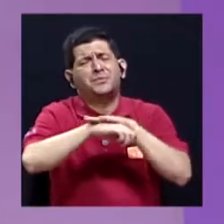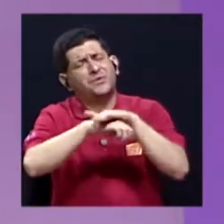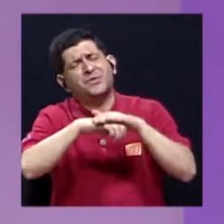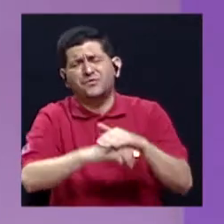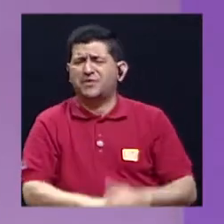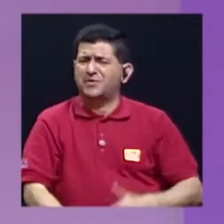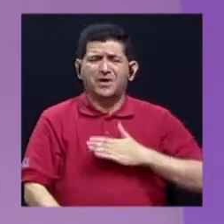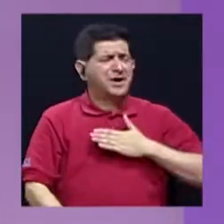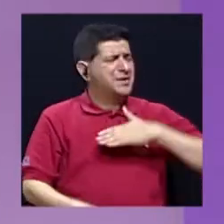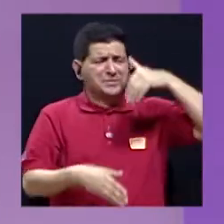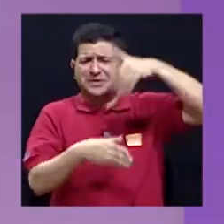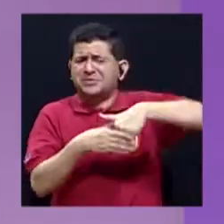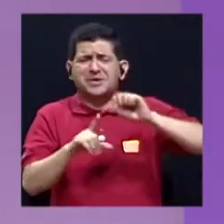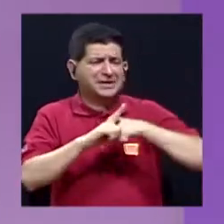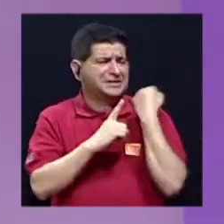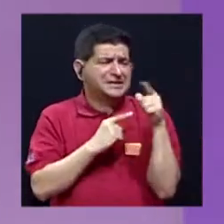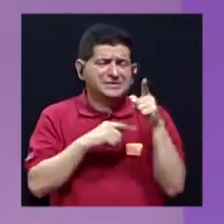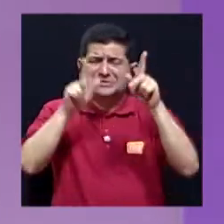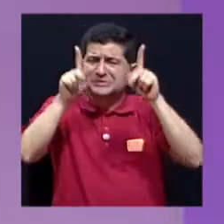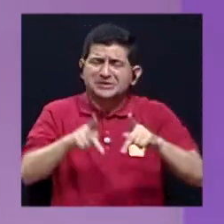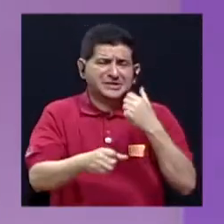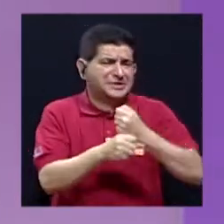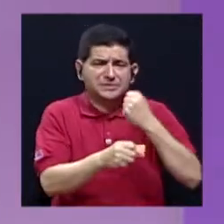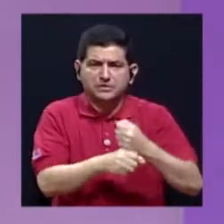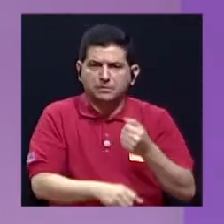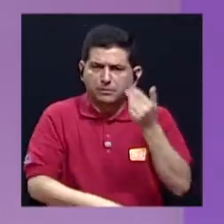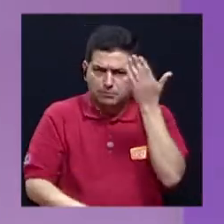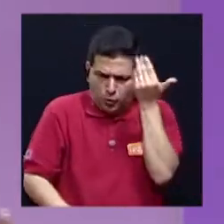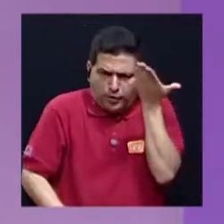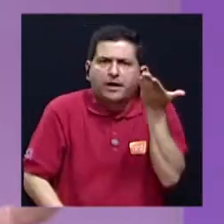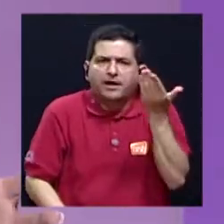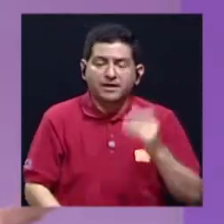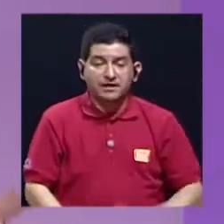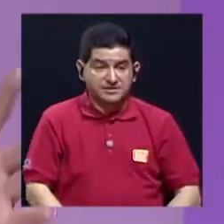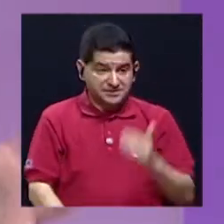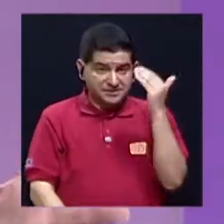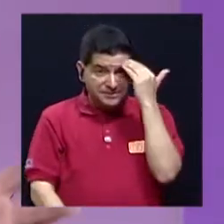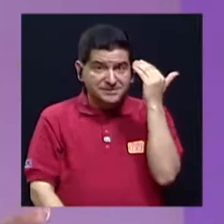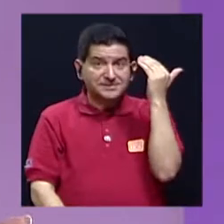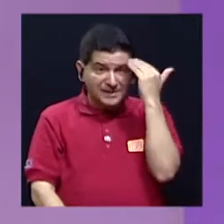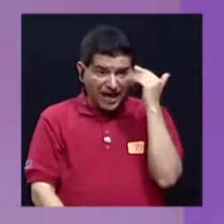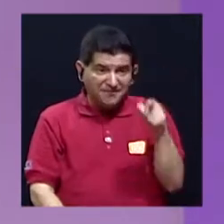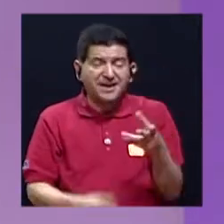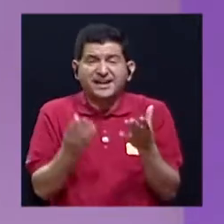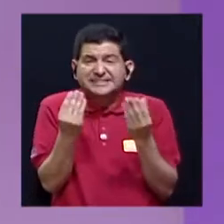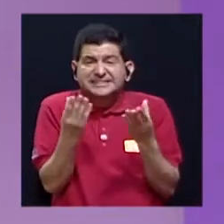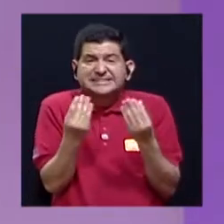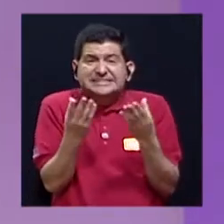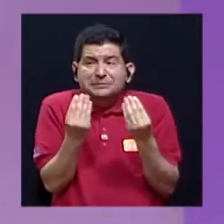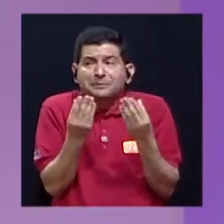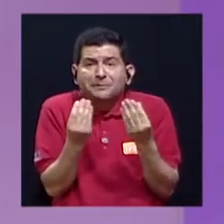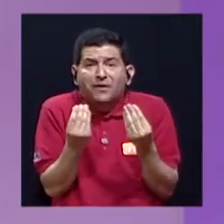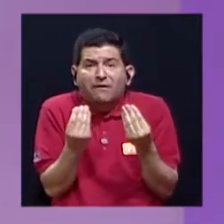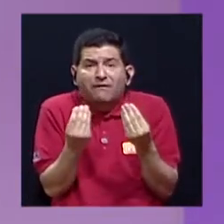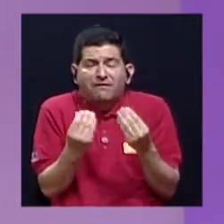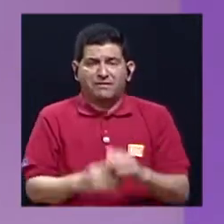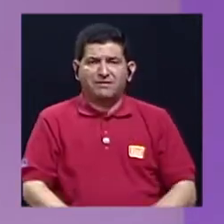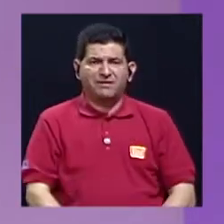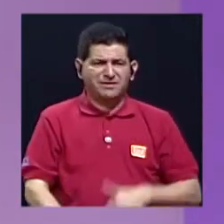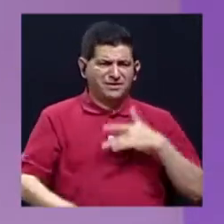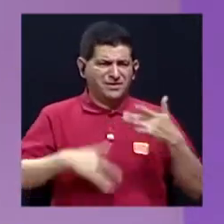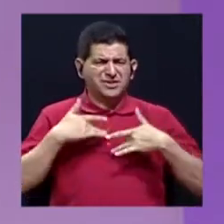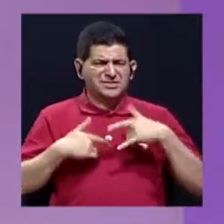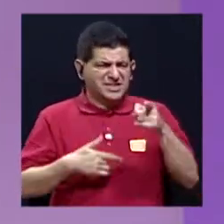no me meta en una comisión donde está fulano y tal. ¿Por qué no? Porque sabe que, sí, por ese temor, porque lo